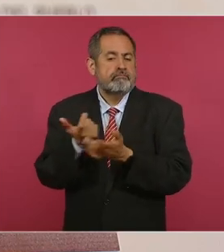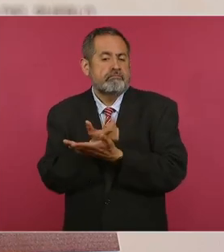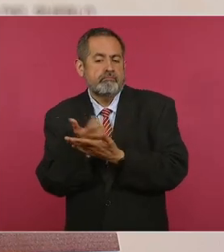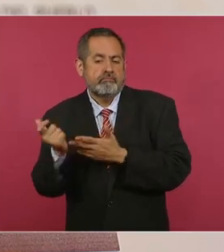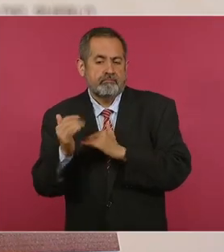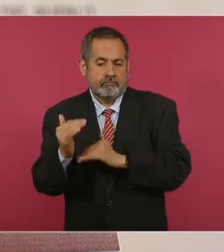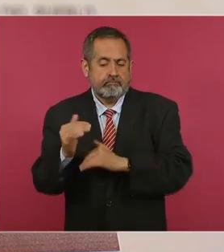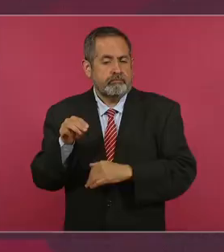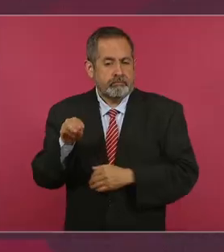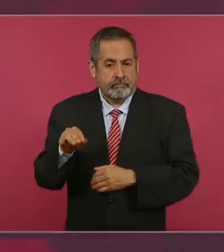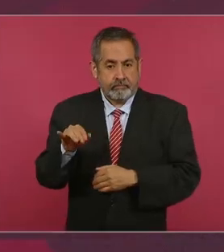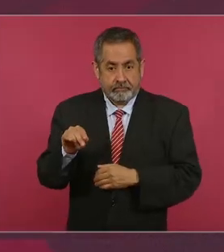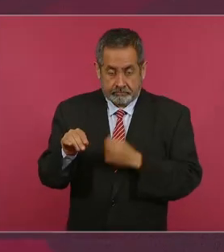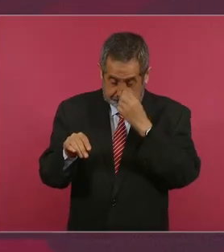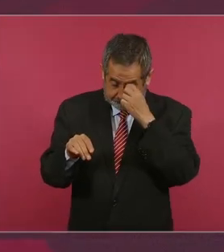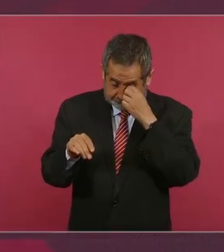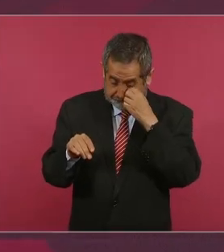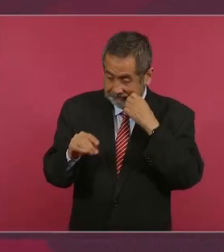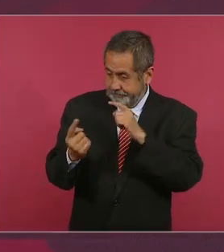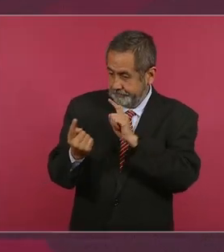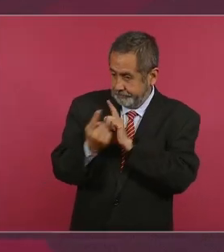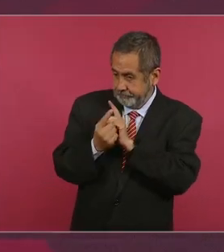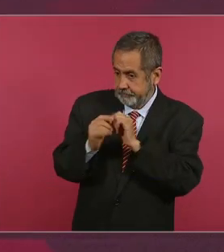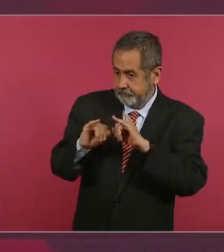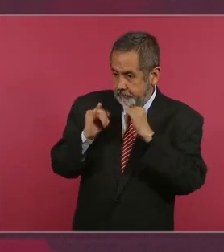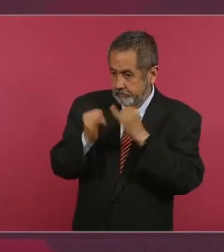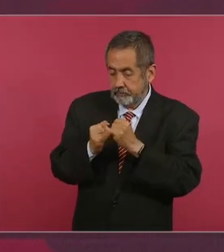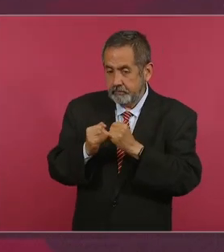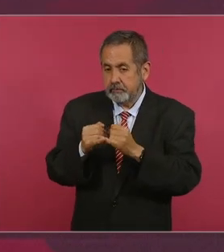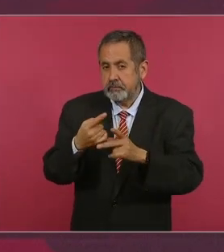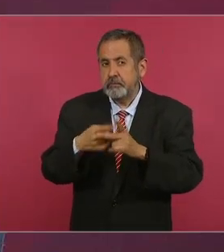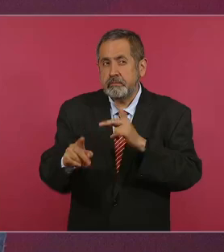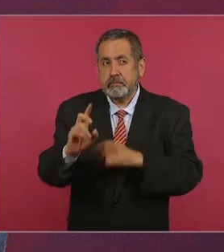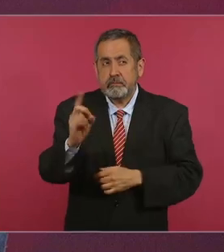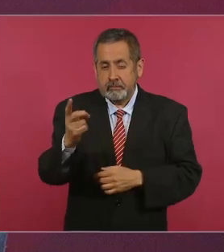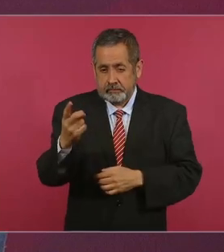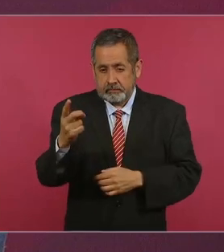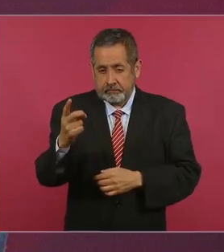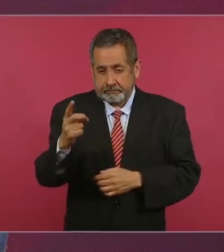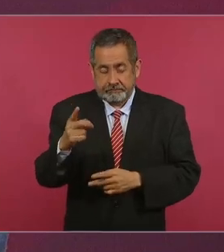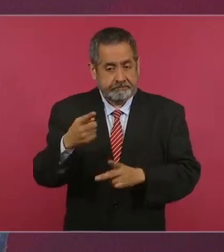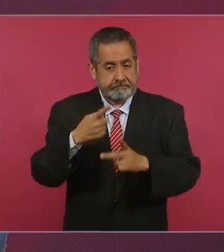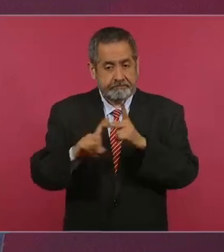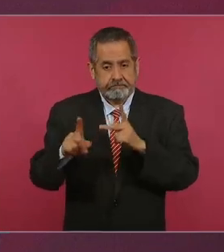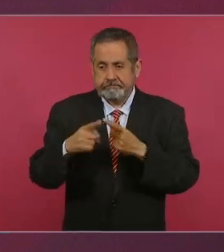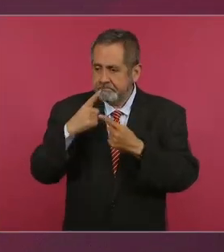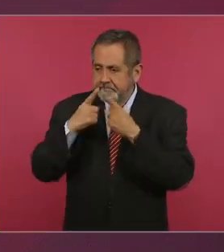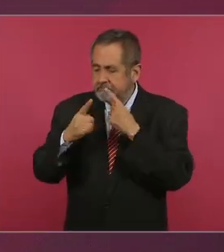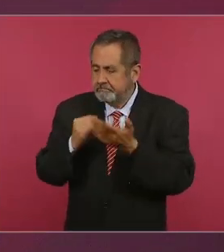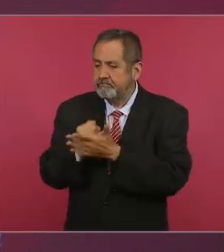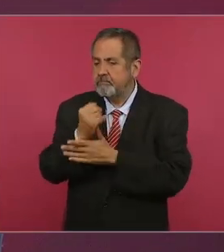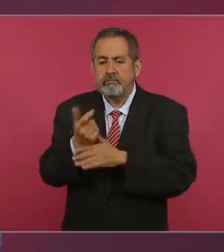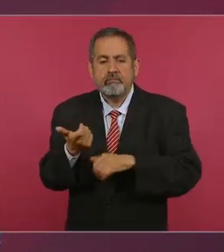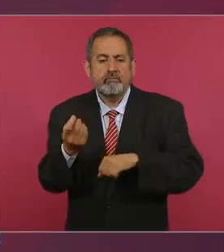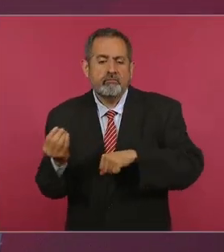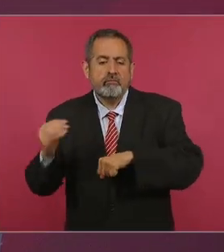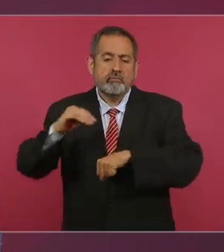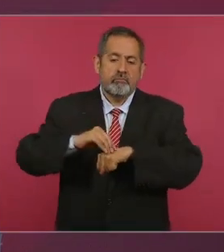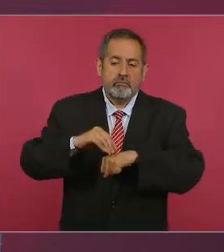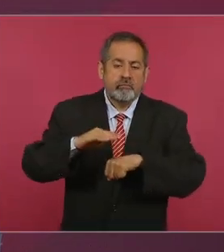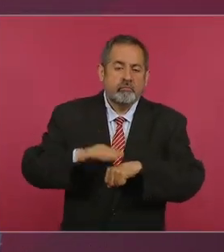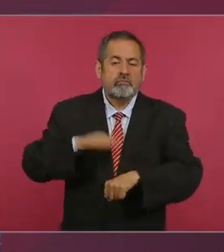Mínimos, porque entrando diciembre decidimos de cuánto va a ser el